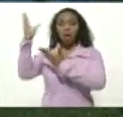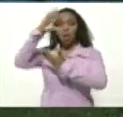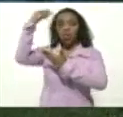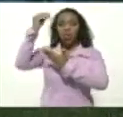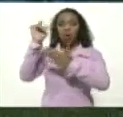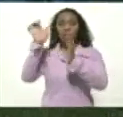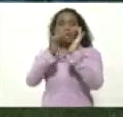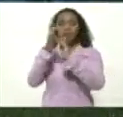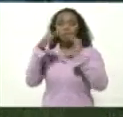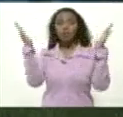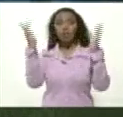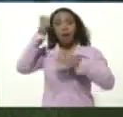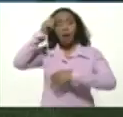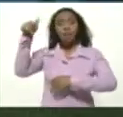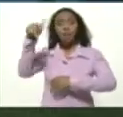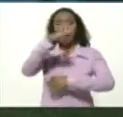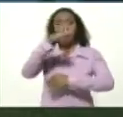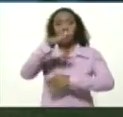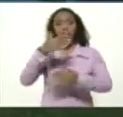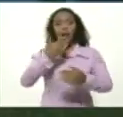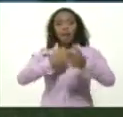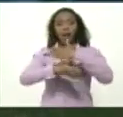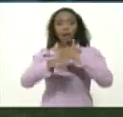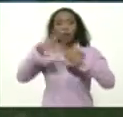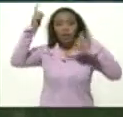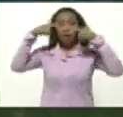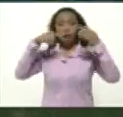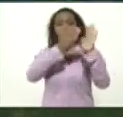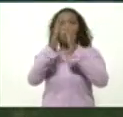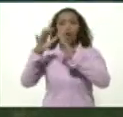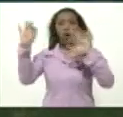Cristo, vamos con el pueblo y vamos con Chávez. ¡Comuna!